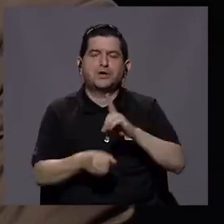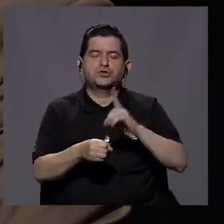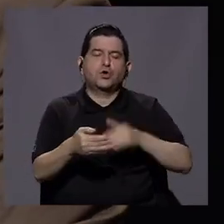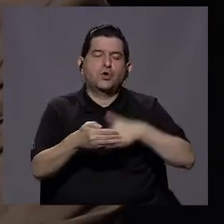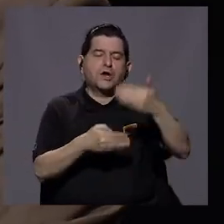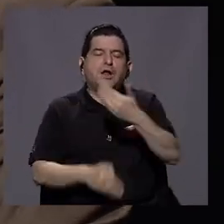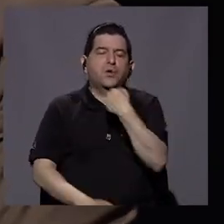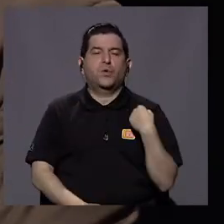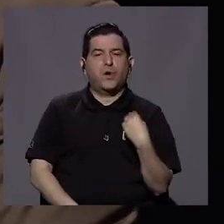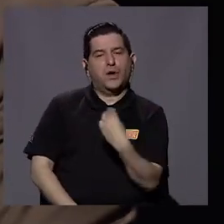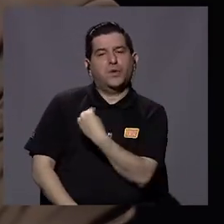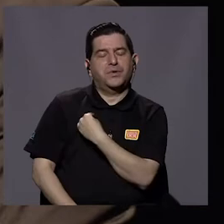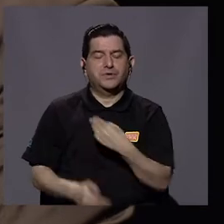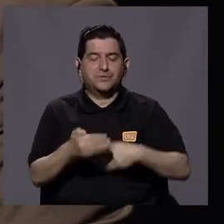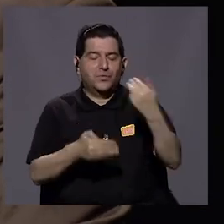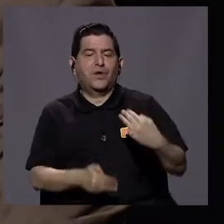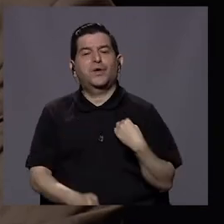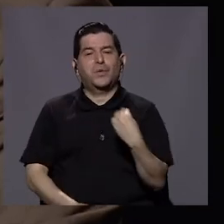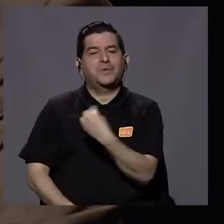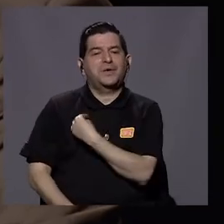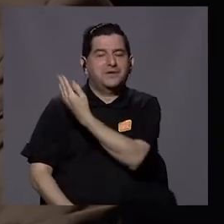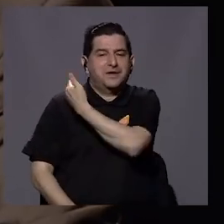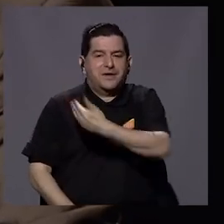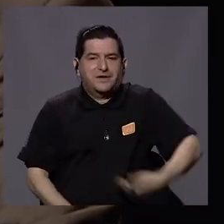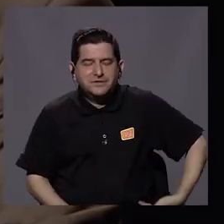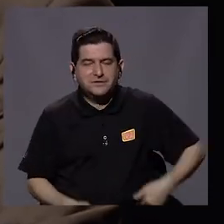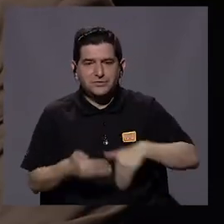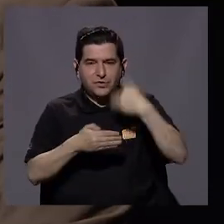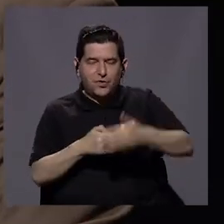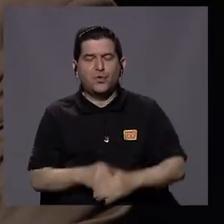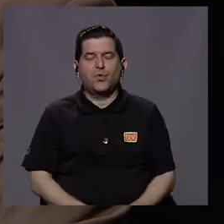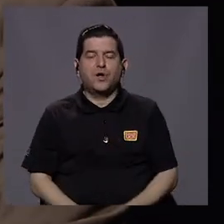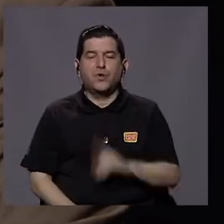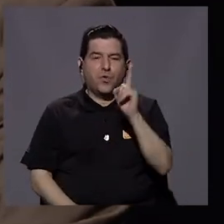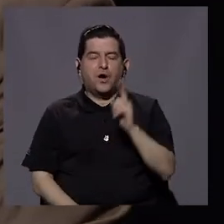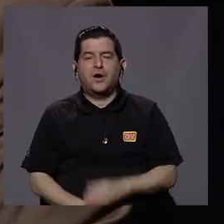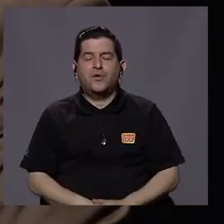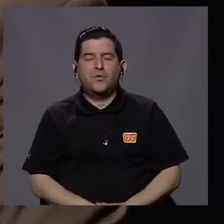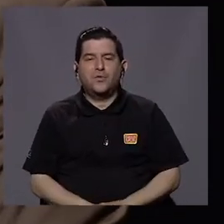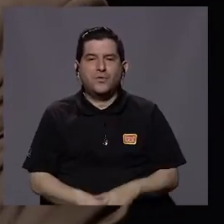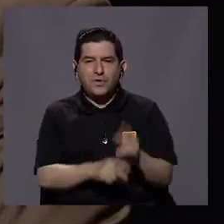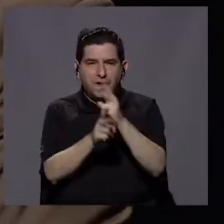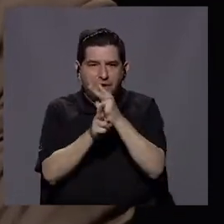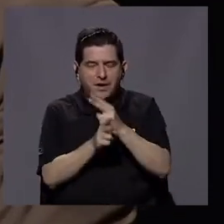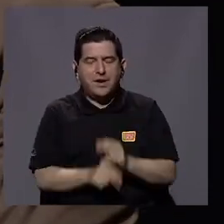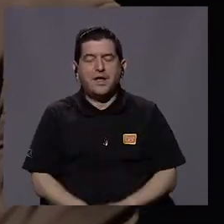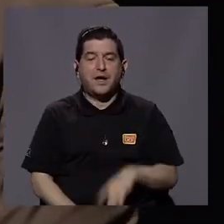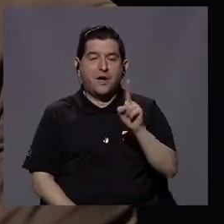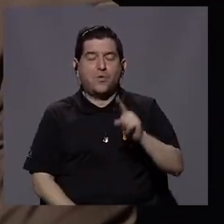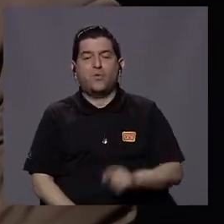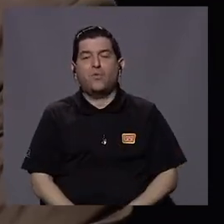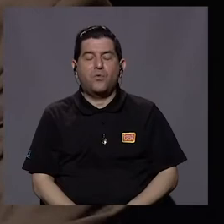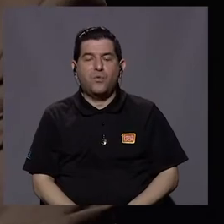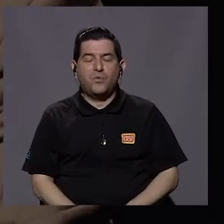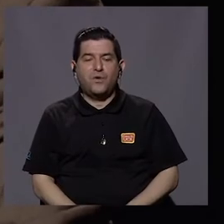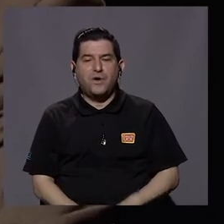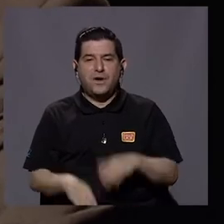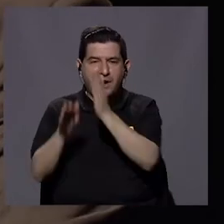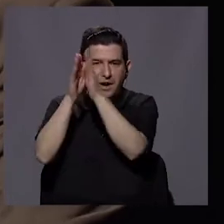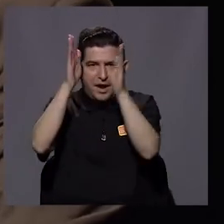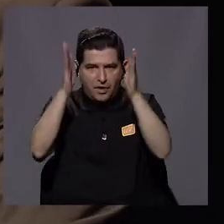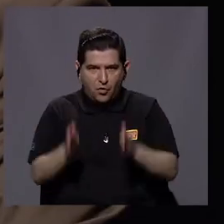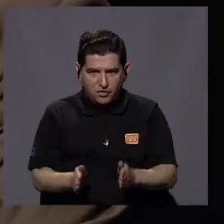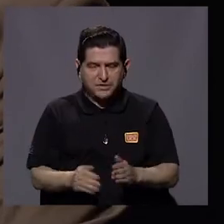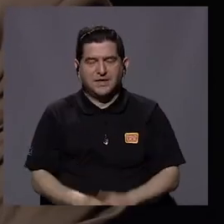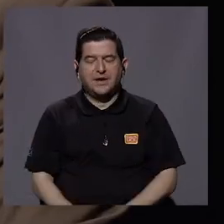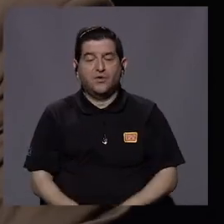diputado, luego es ministro de la Presidencia, luego salta a una superintendencia, tenemos una contralora que luego fue ministra de Hacienda, que ahora es superintendente, es